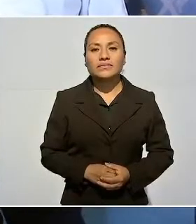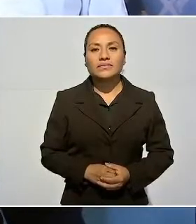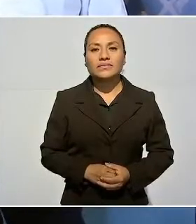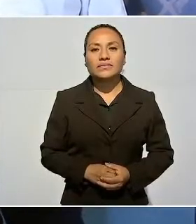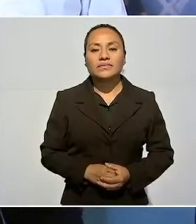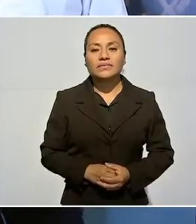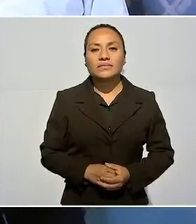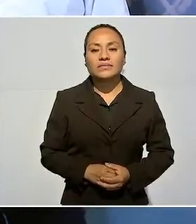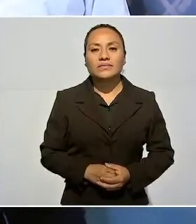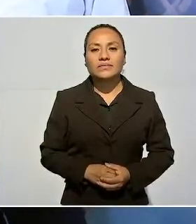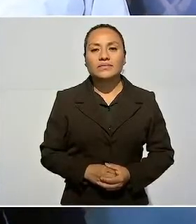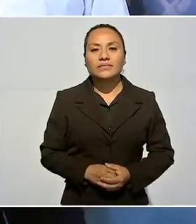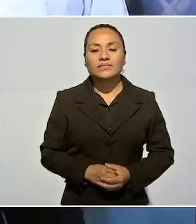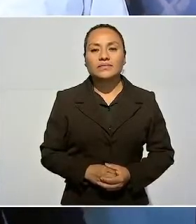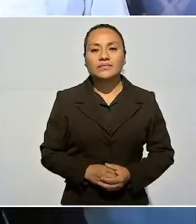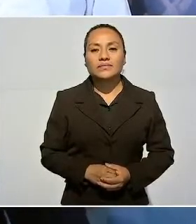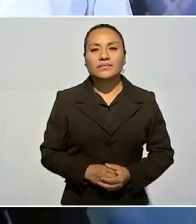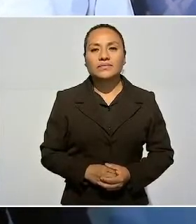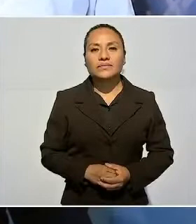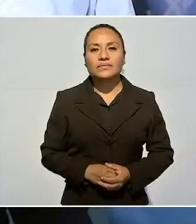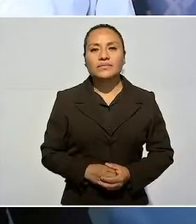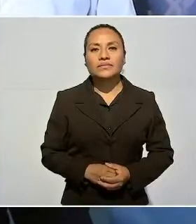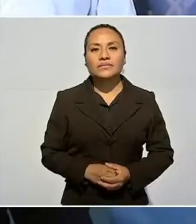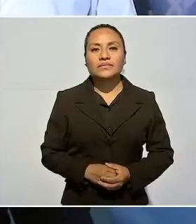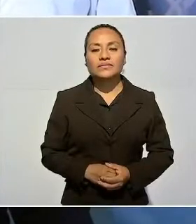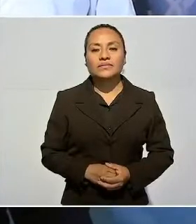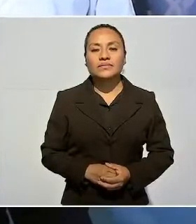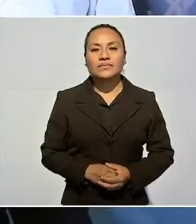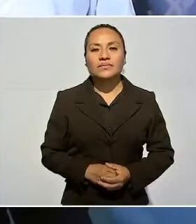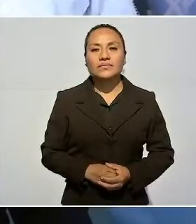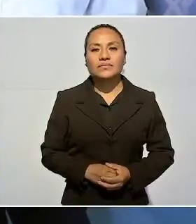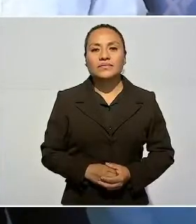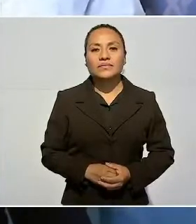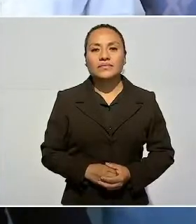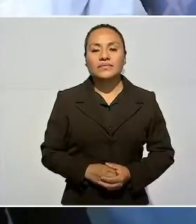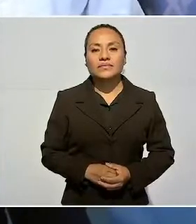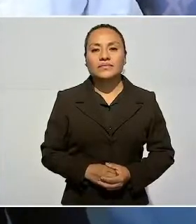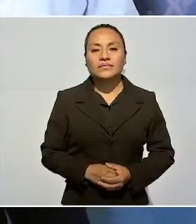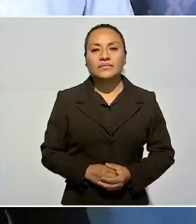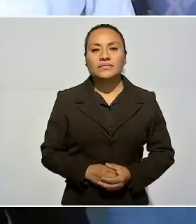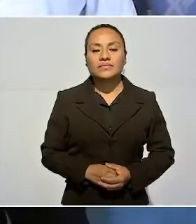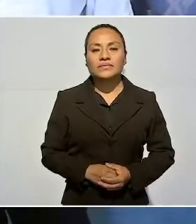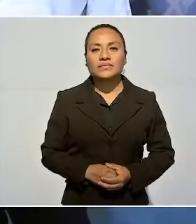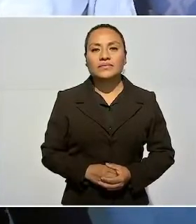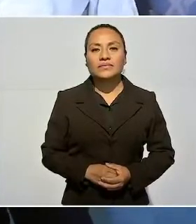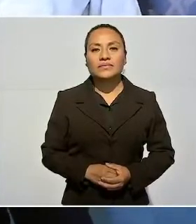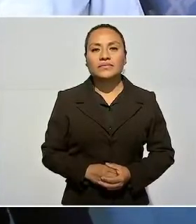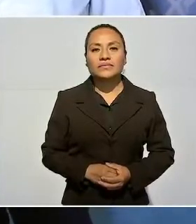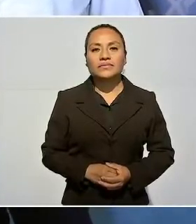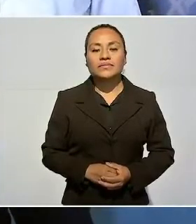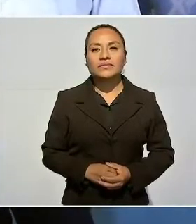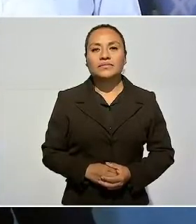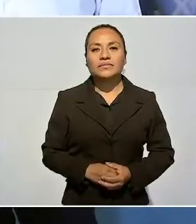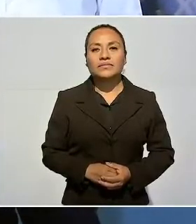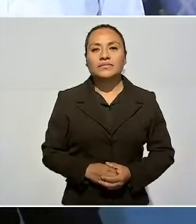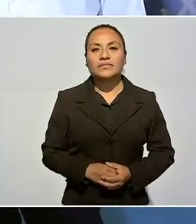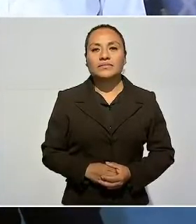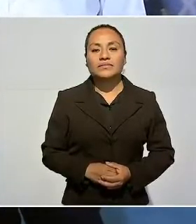desbordó por la gente. Y yo traía la